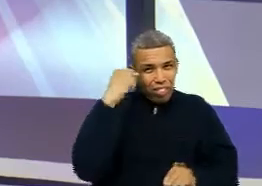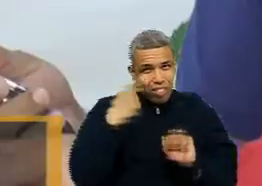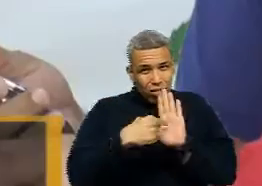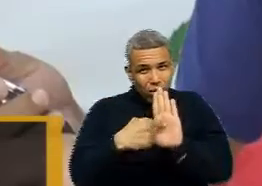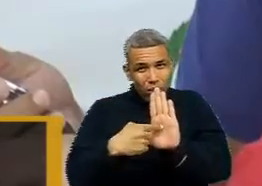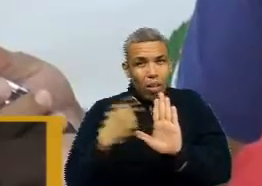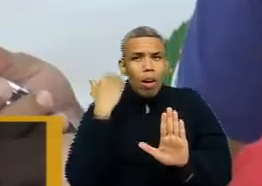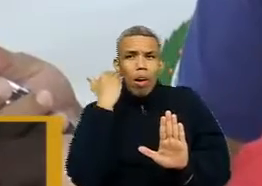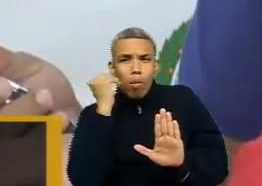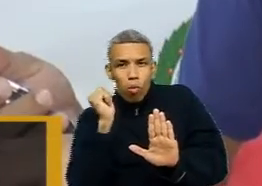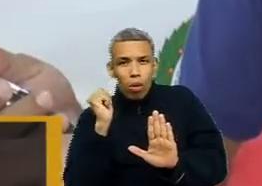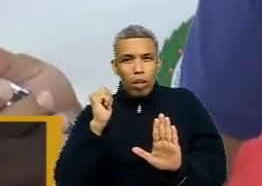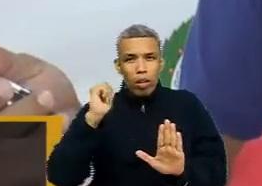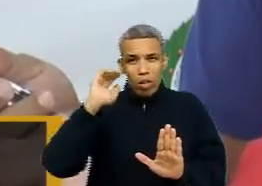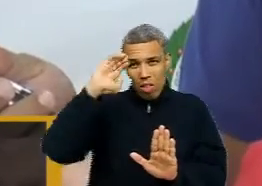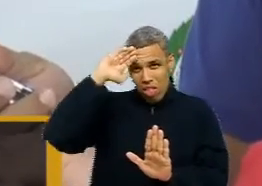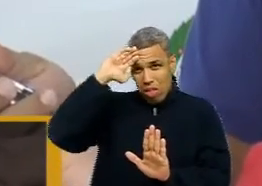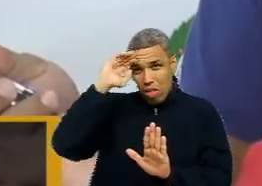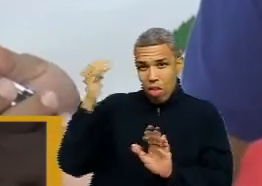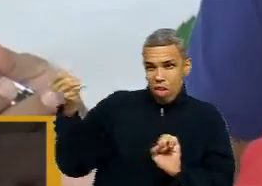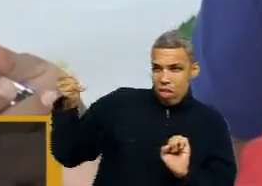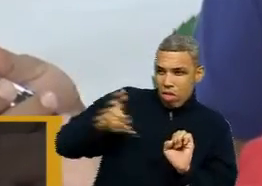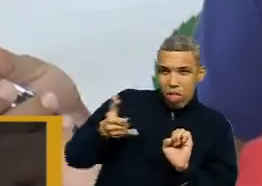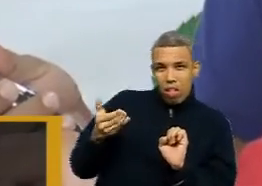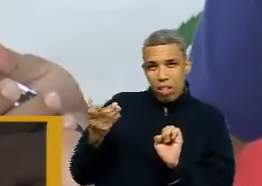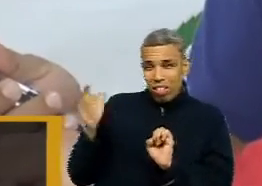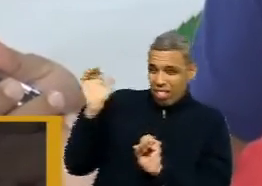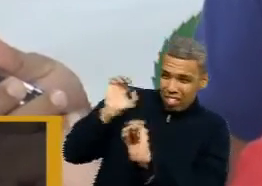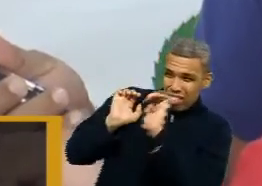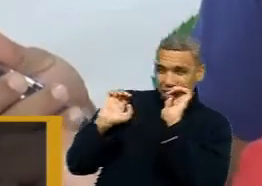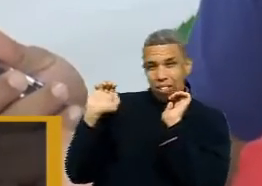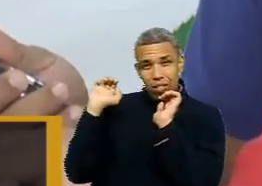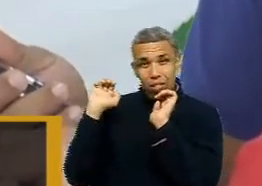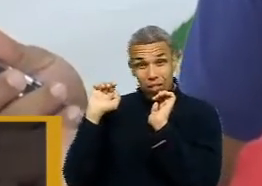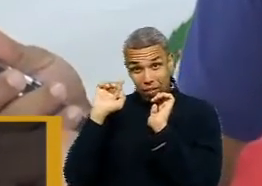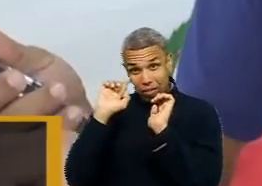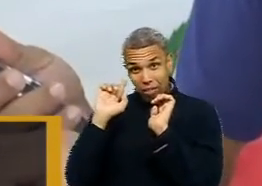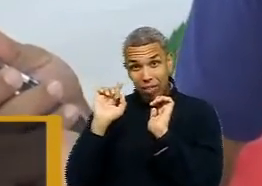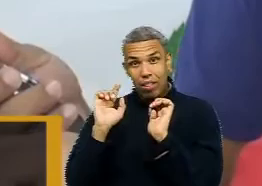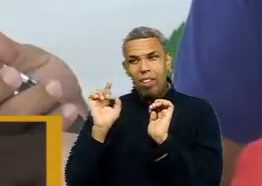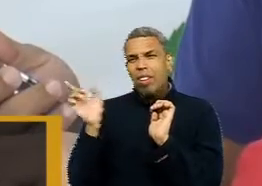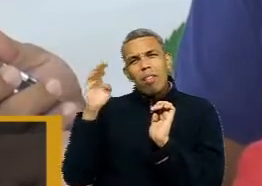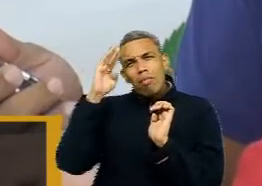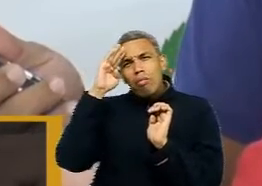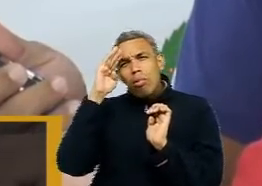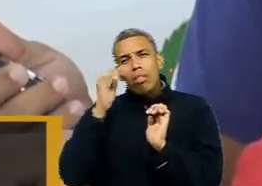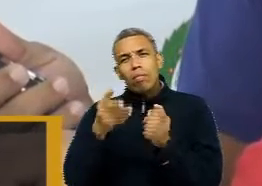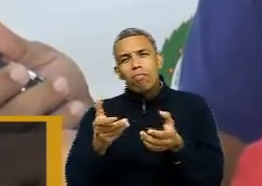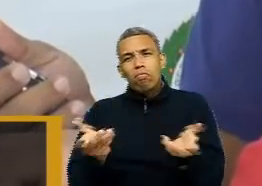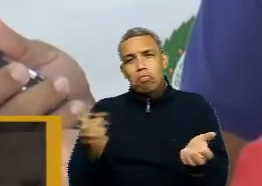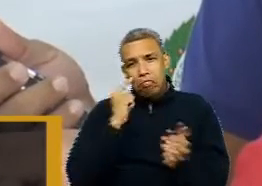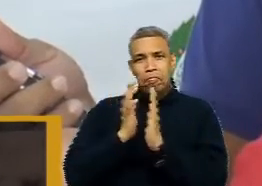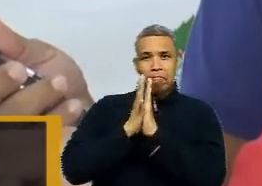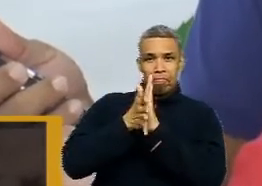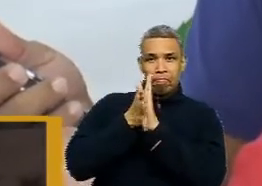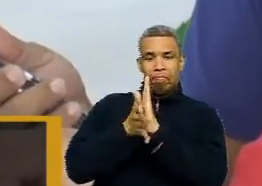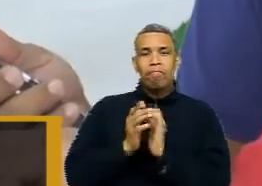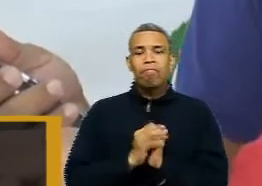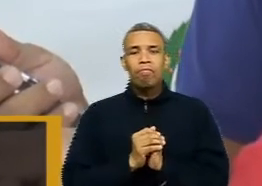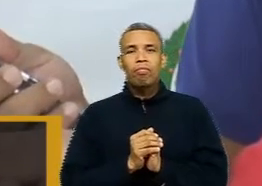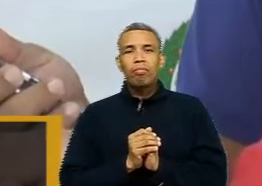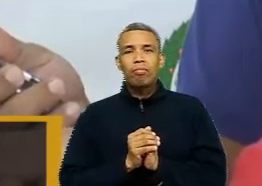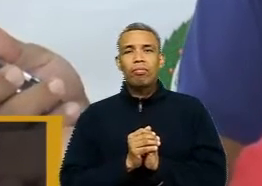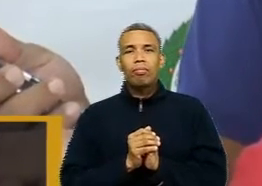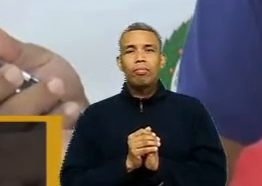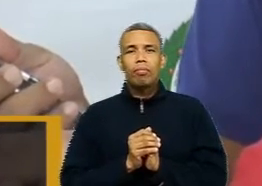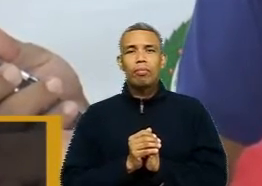Hay dos situaciones. Uno, que se presenta por pánico de la ciudadanía en general, donde un posible victimario había